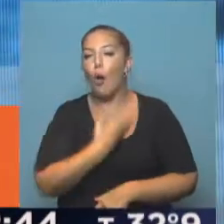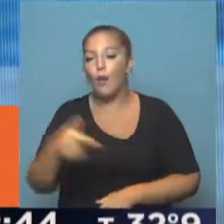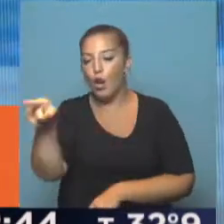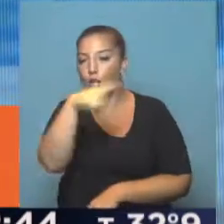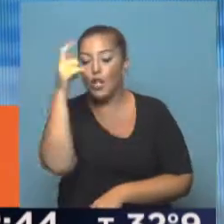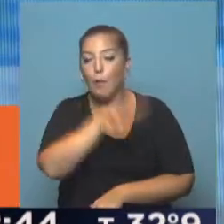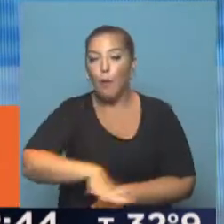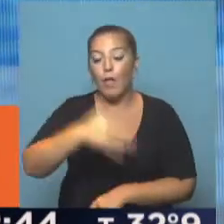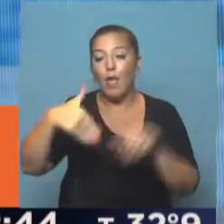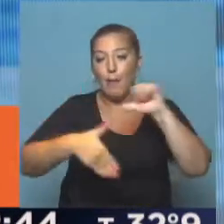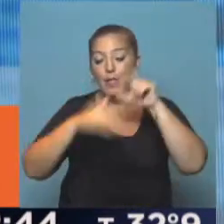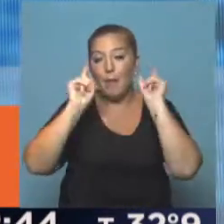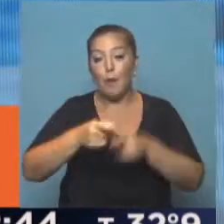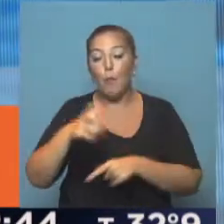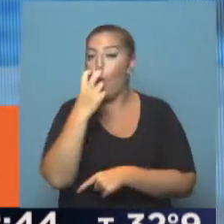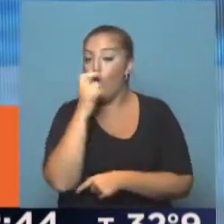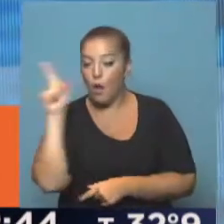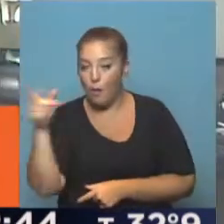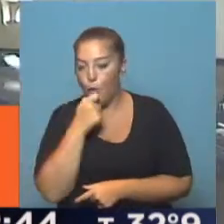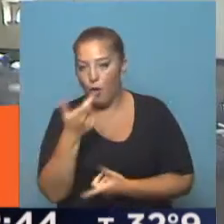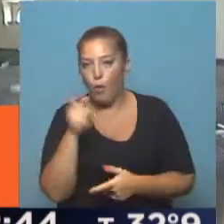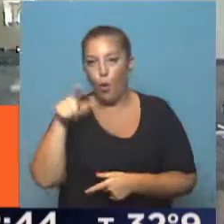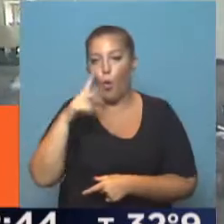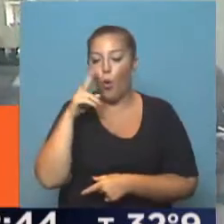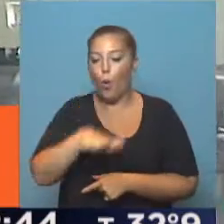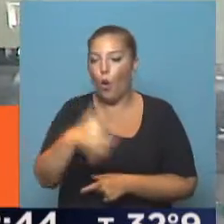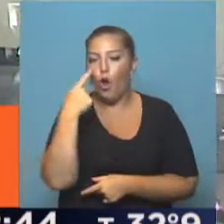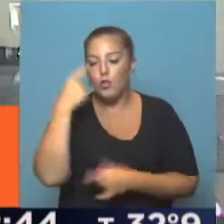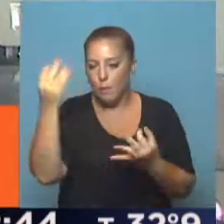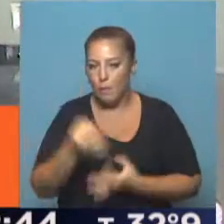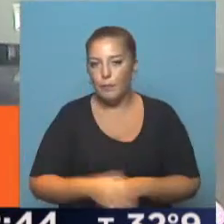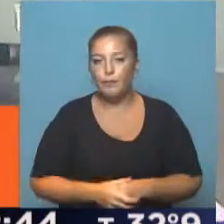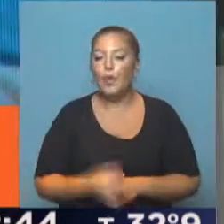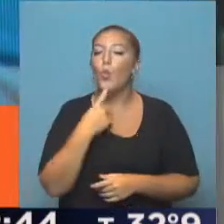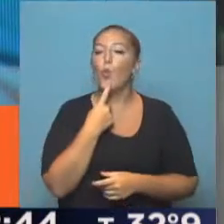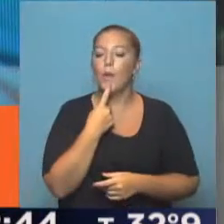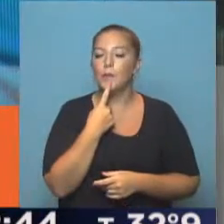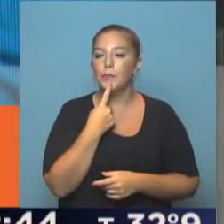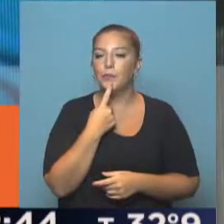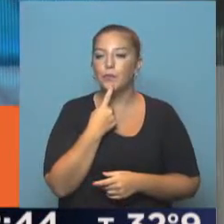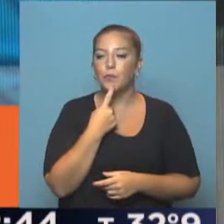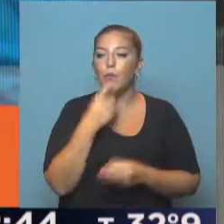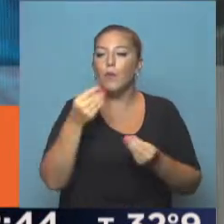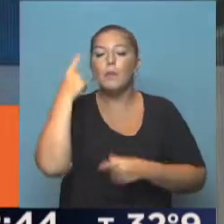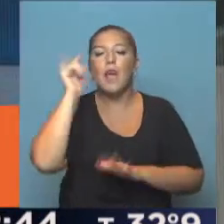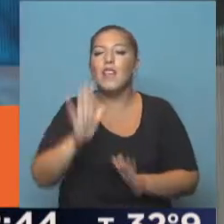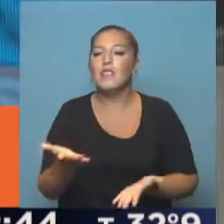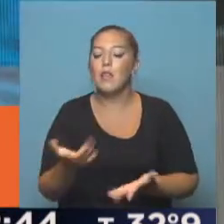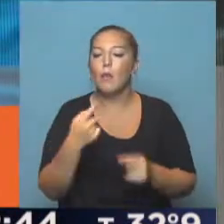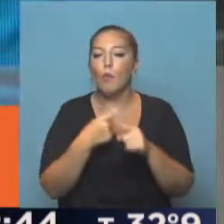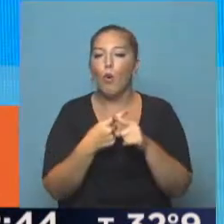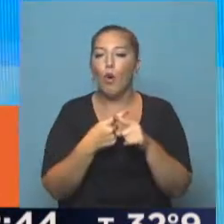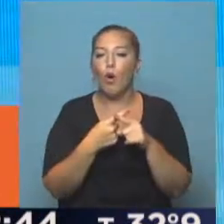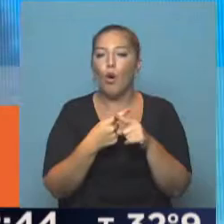nacional populares de América Latina, inclusive tal vez en Bolivia, digamos, ¿no? Un lugar que vos conocés muy bien. La pregunta es, ¿por qué crees que esto es así?